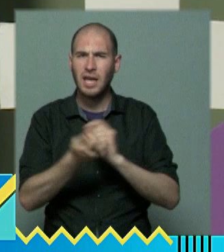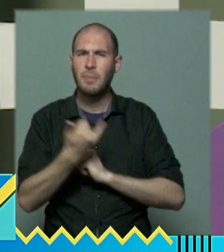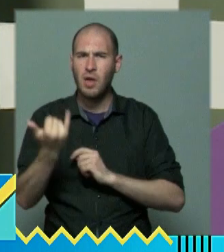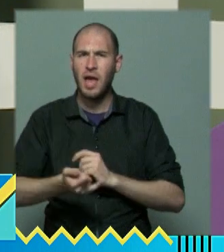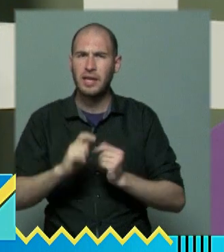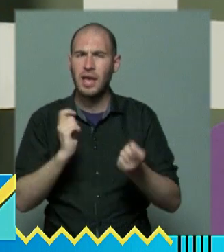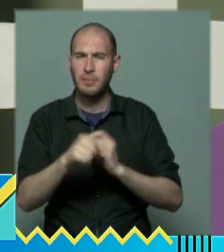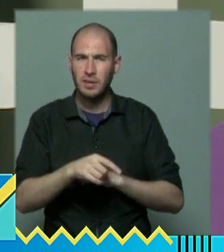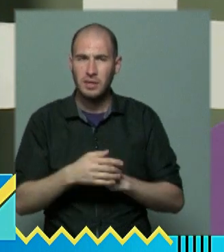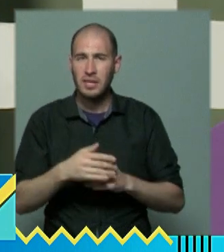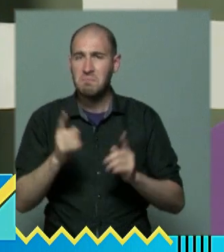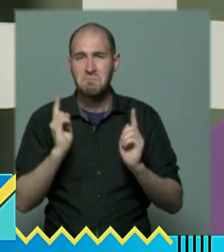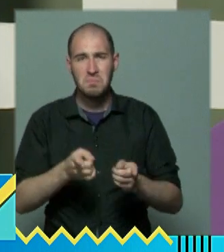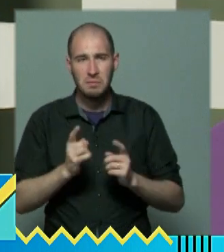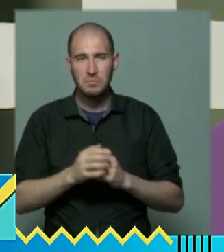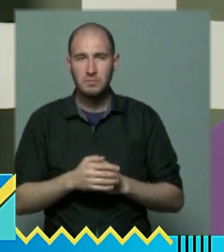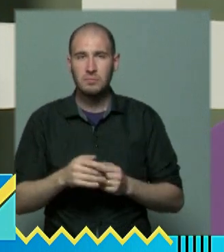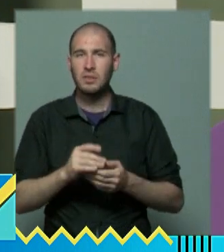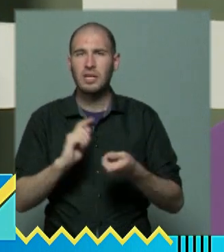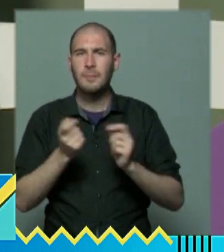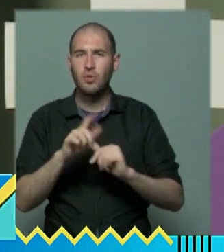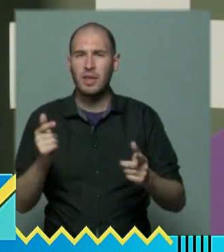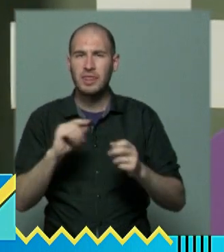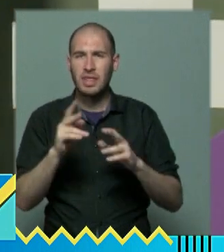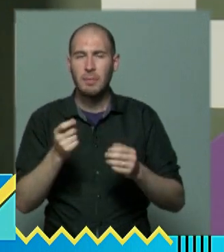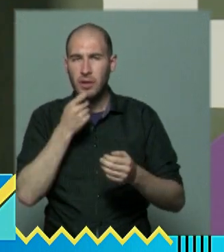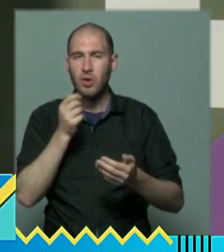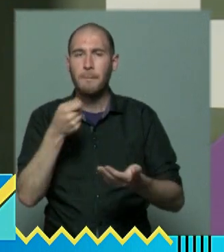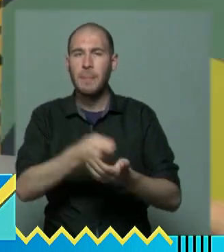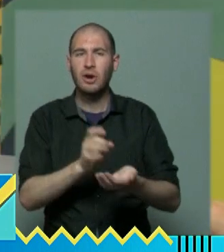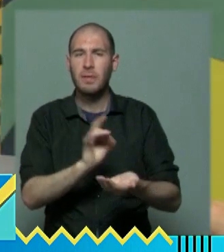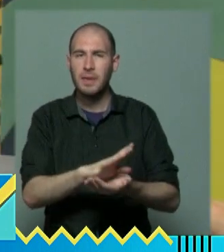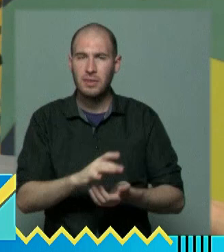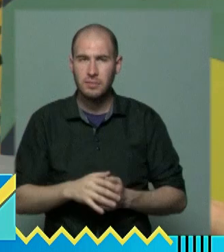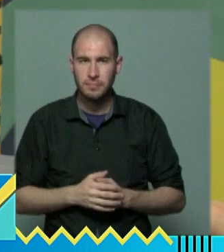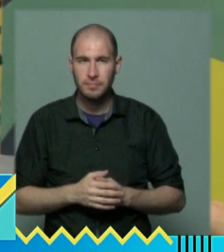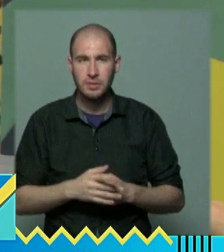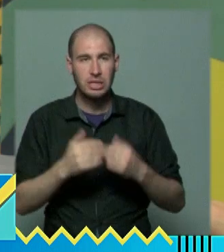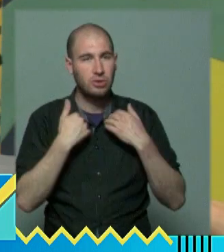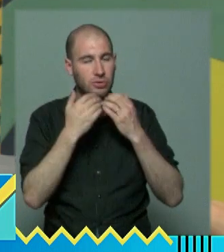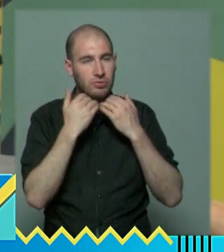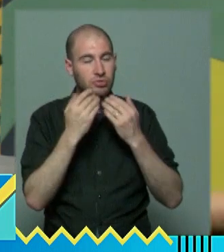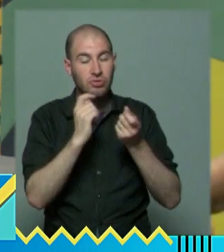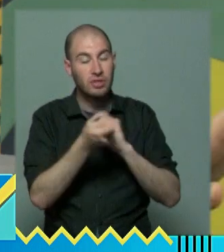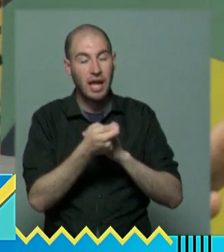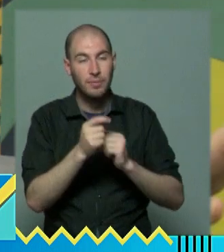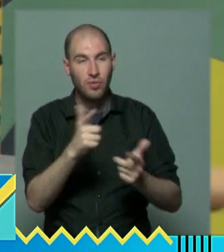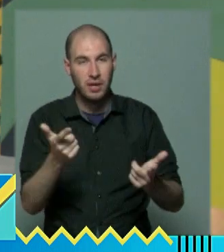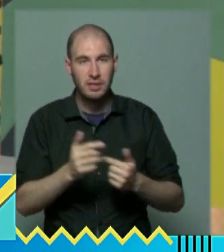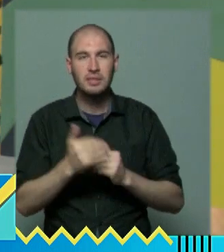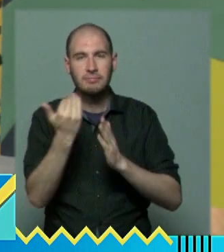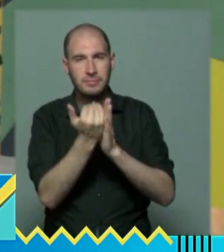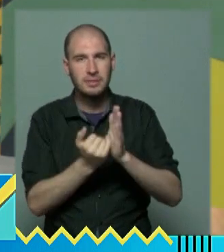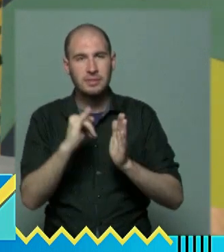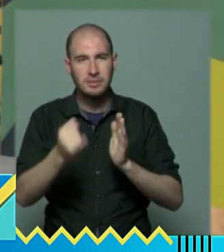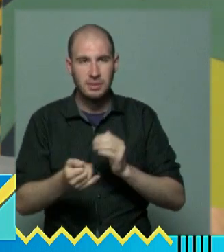cuanto a esta reforma? ¿Sigue siendo lo mismo? ¿No va a haber ninguna modificación en cuanto a la indemnización de los trabajadores? No, eso no se modifica y sigue con los criterios